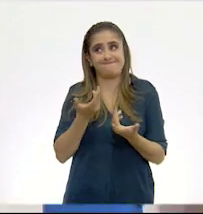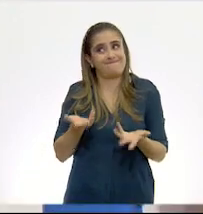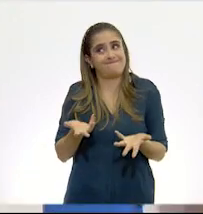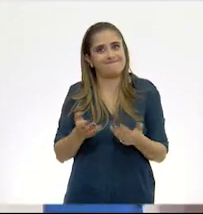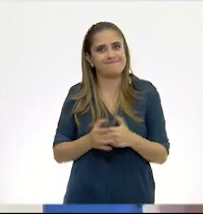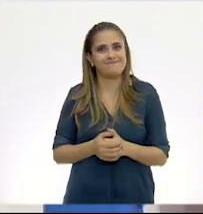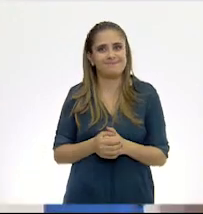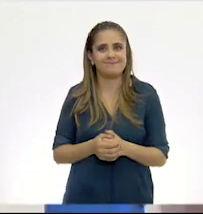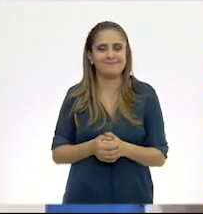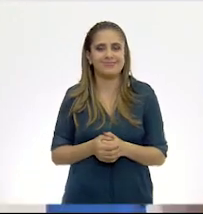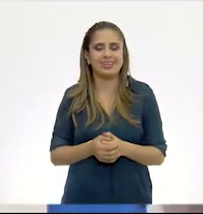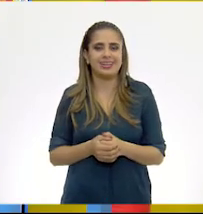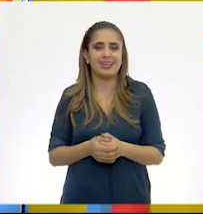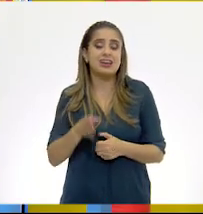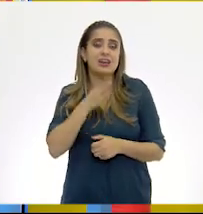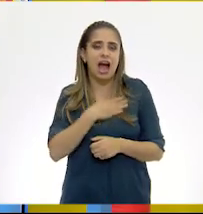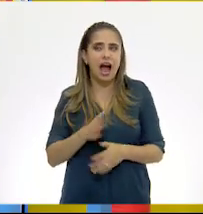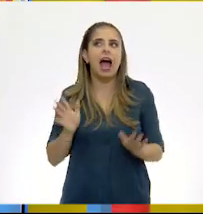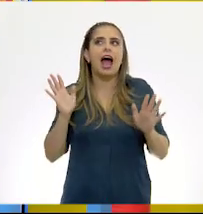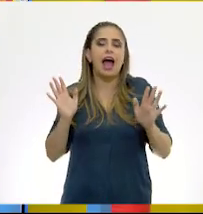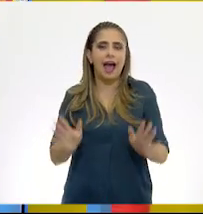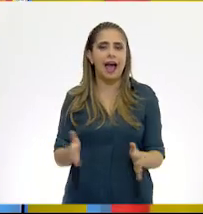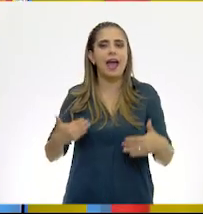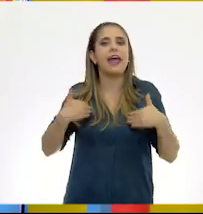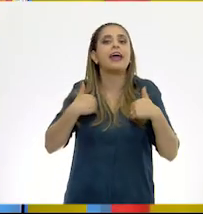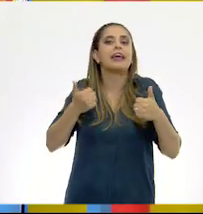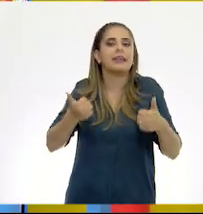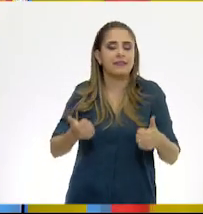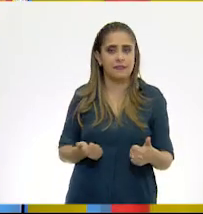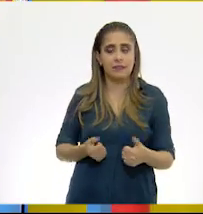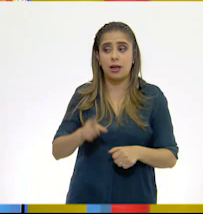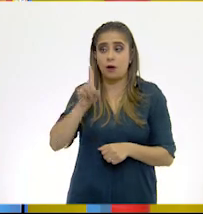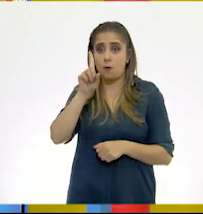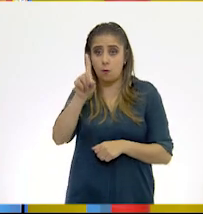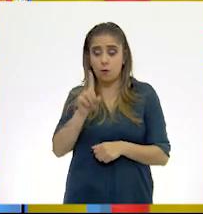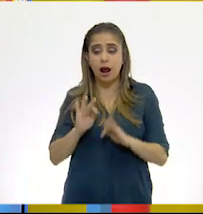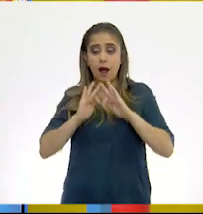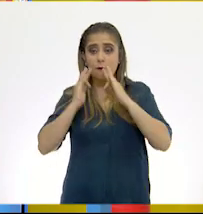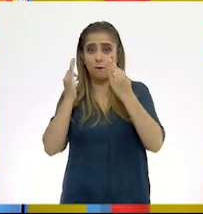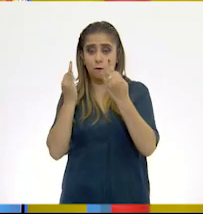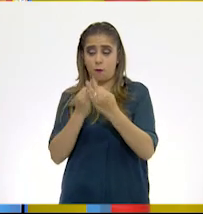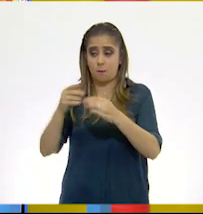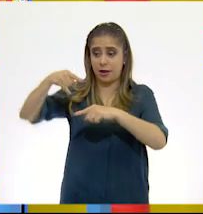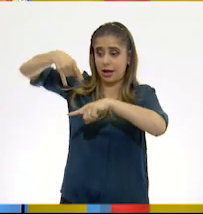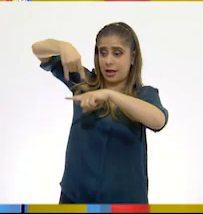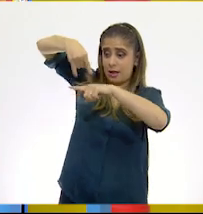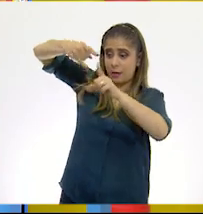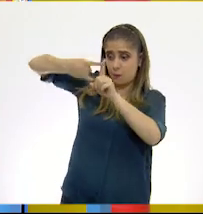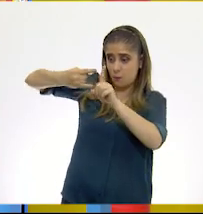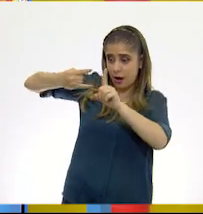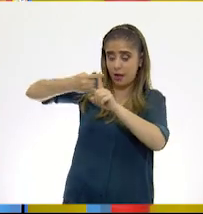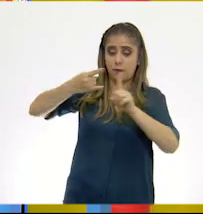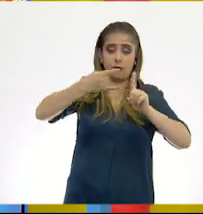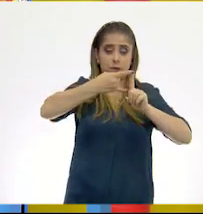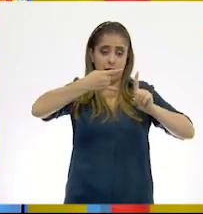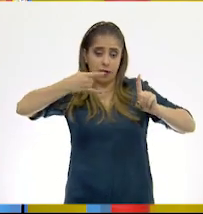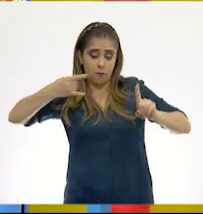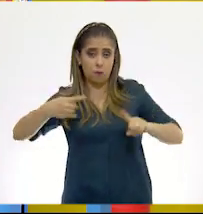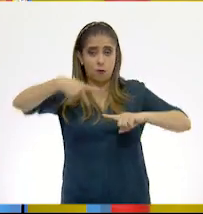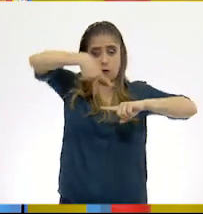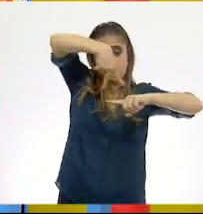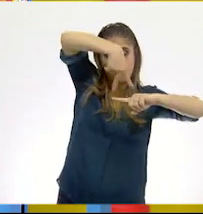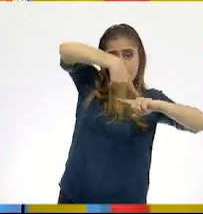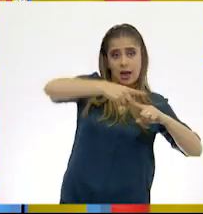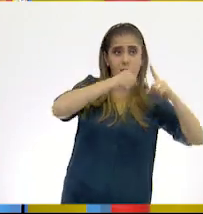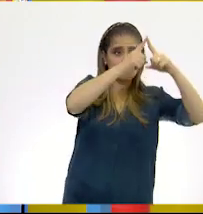Bueno, entonces ya entendimos que una figura geométrica es el espacio delimitado